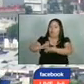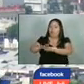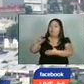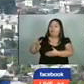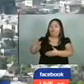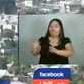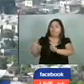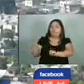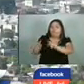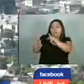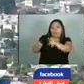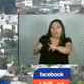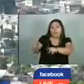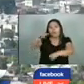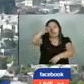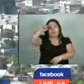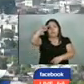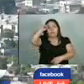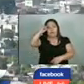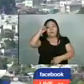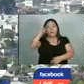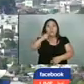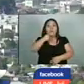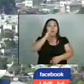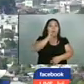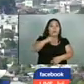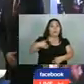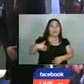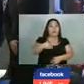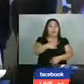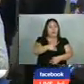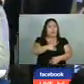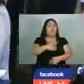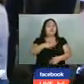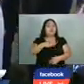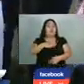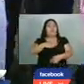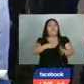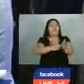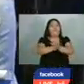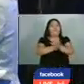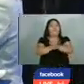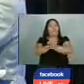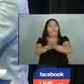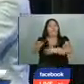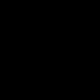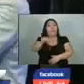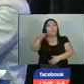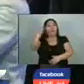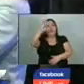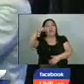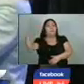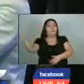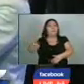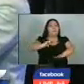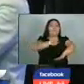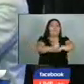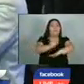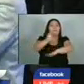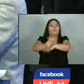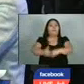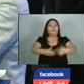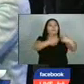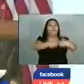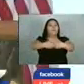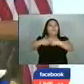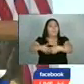brindan mayores oportunidades de empleo. Según la funcionaria, hay más interés de inversionistas internacionales en venir al país y destacó